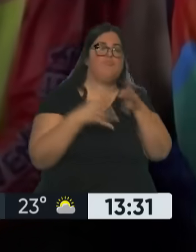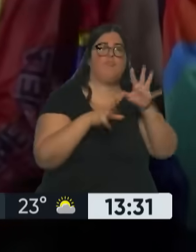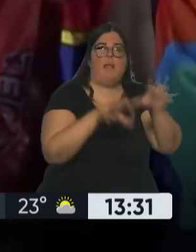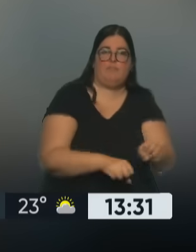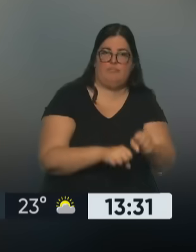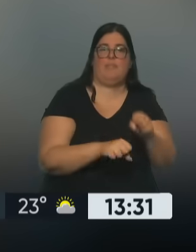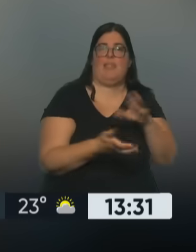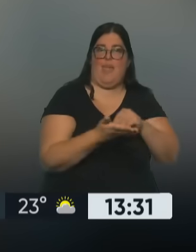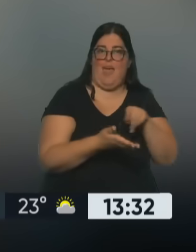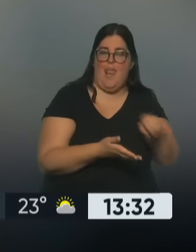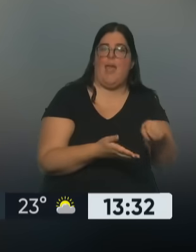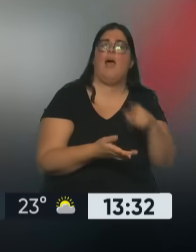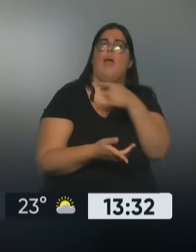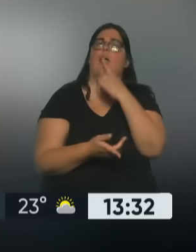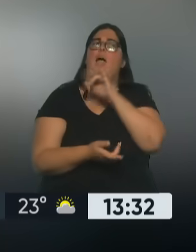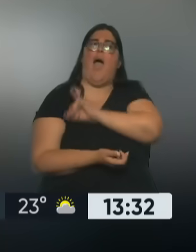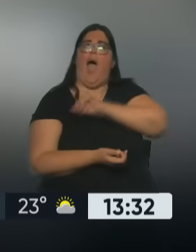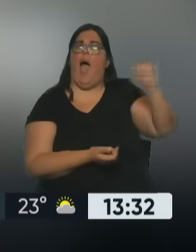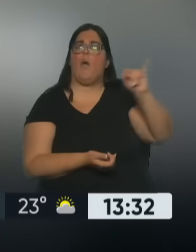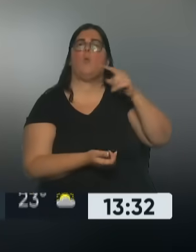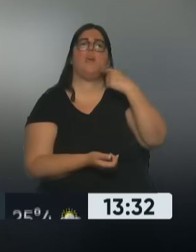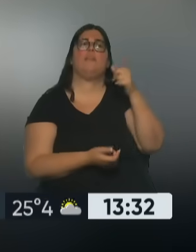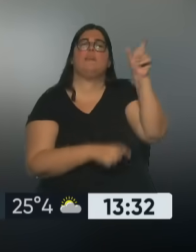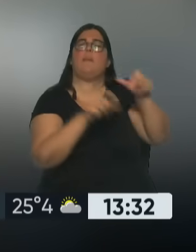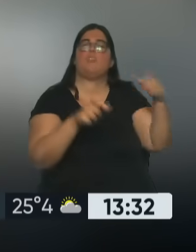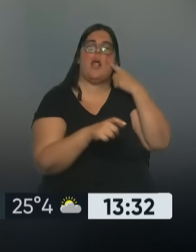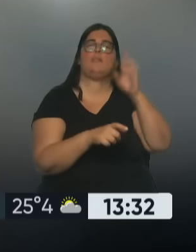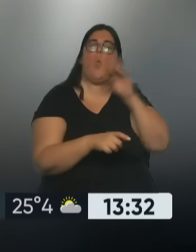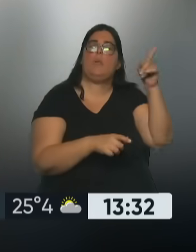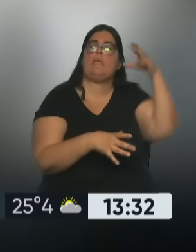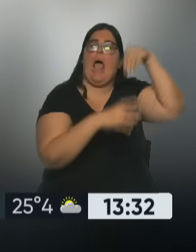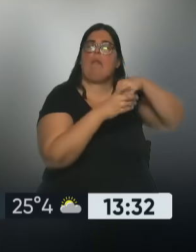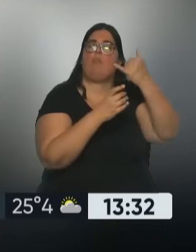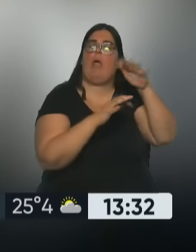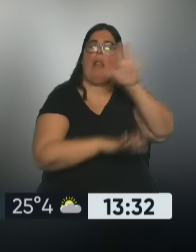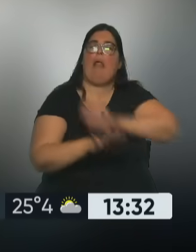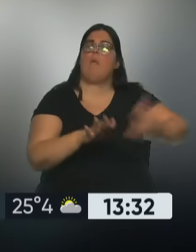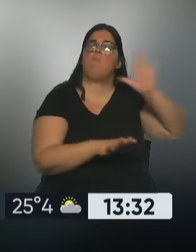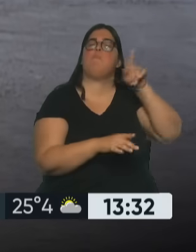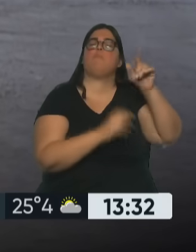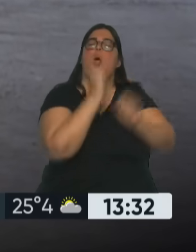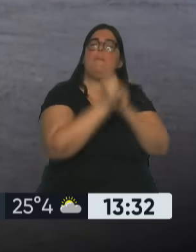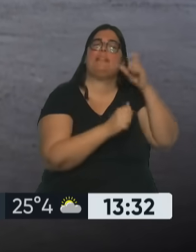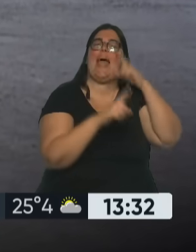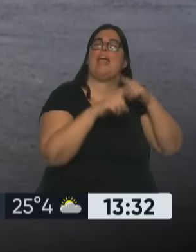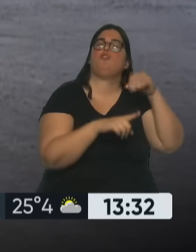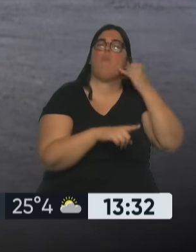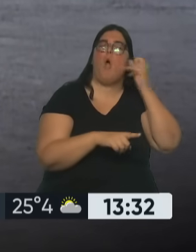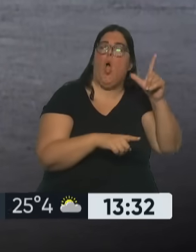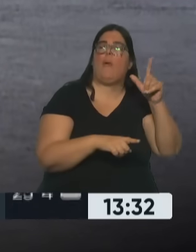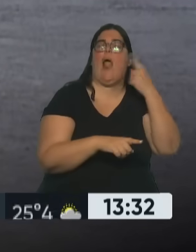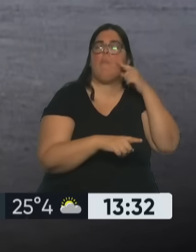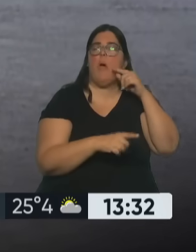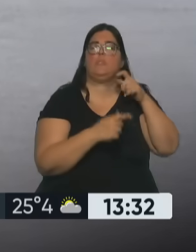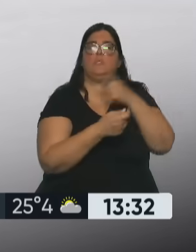venezolano acusa a ciudadanos estadounidenses de formar parte de una trama de lavado de dinero de la empresa ExxonMobil en la región en